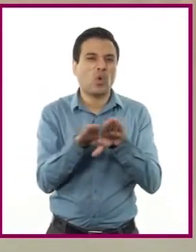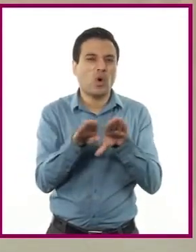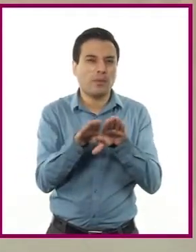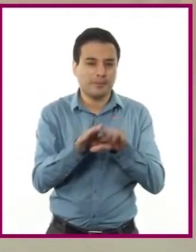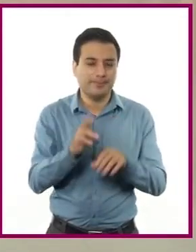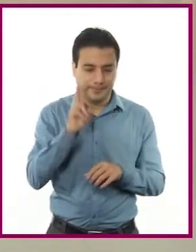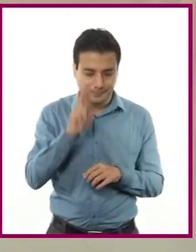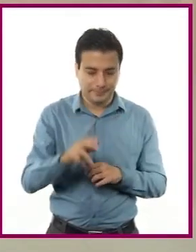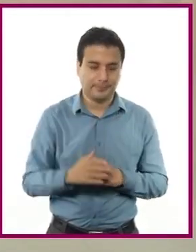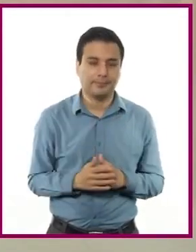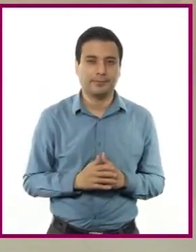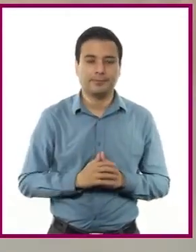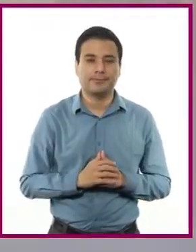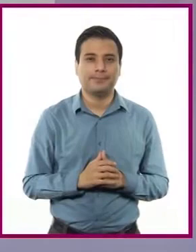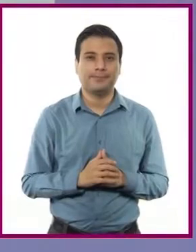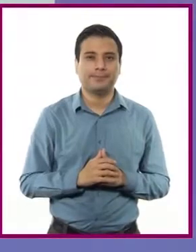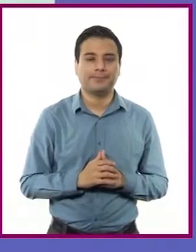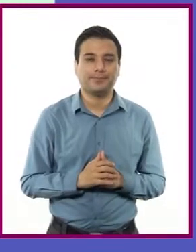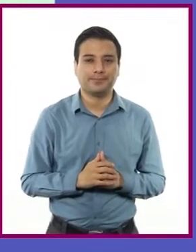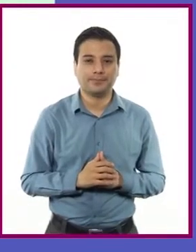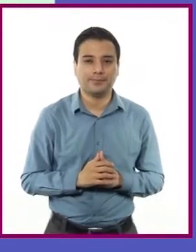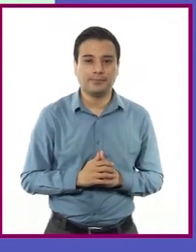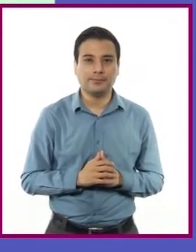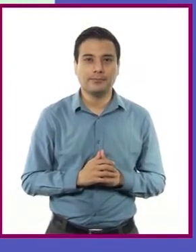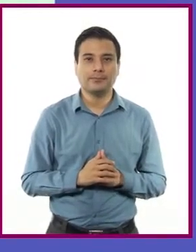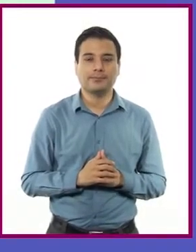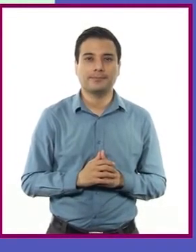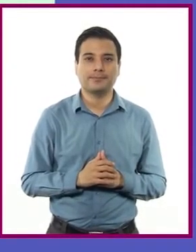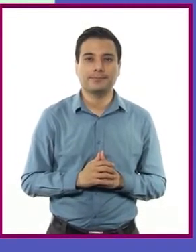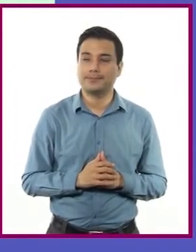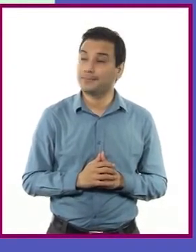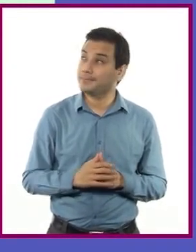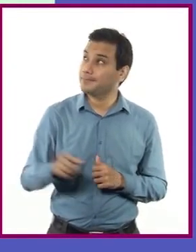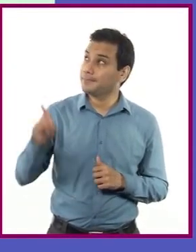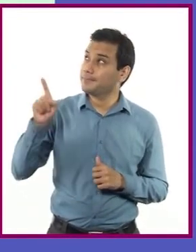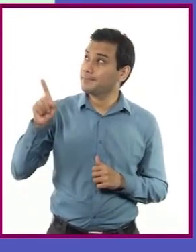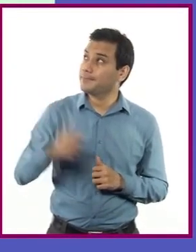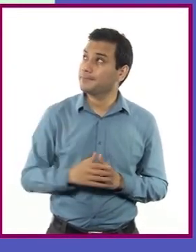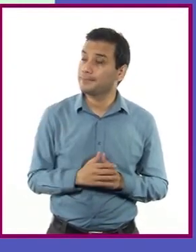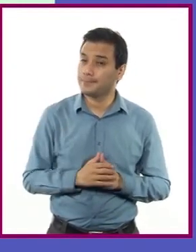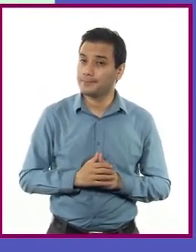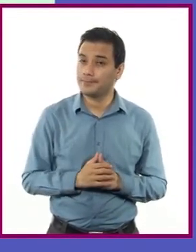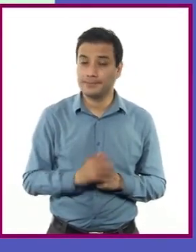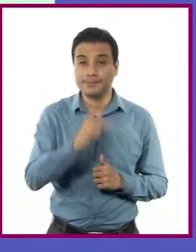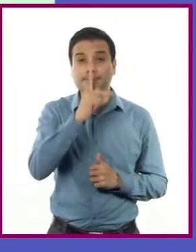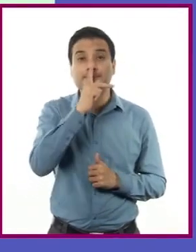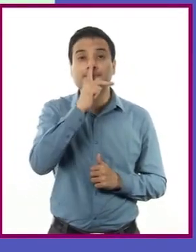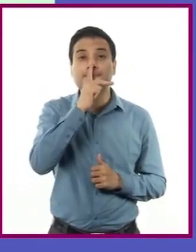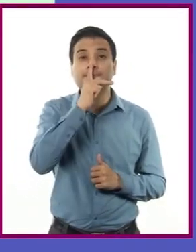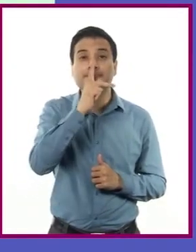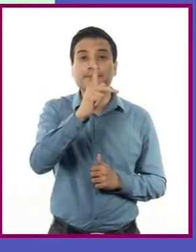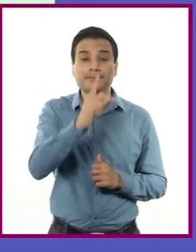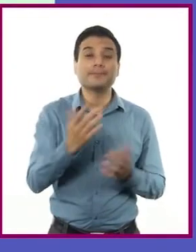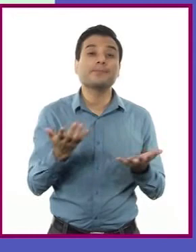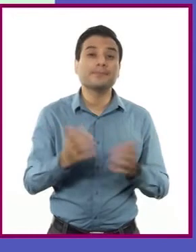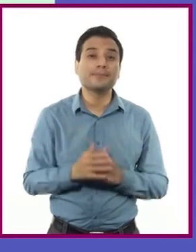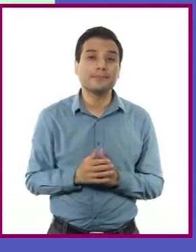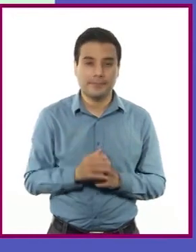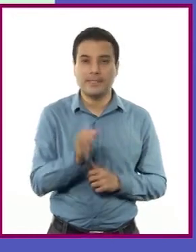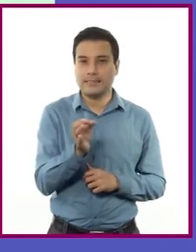utilidad esta matriz. Veamos el siguiente ejemplo. La palabra que se utilizó